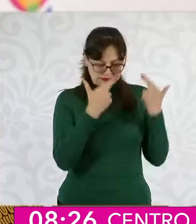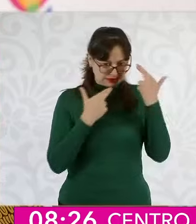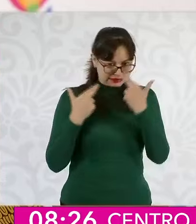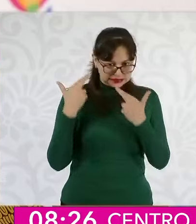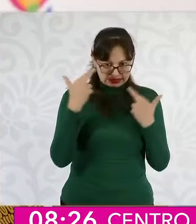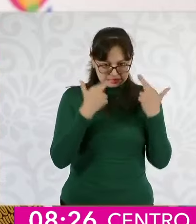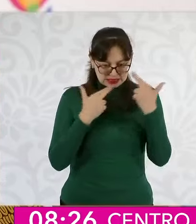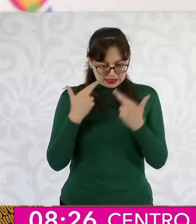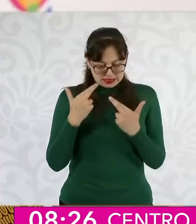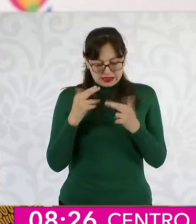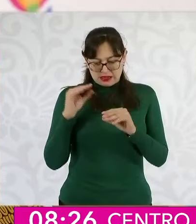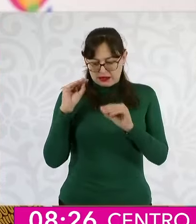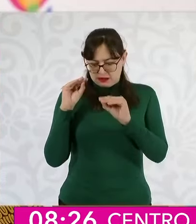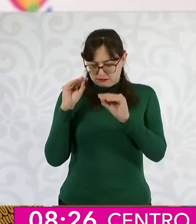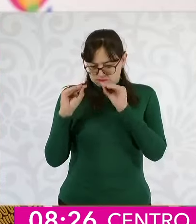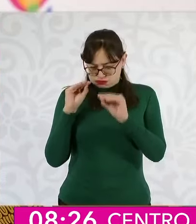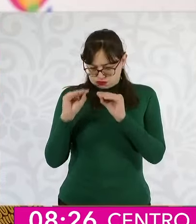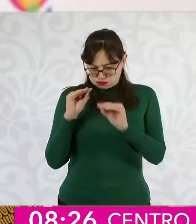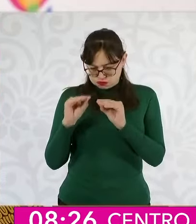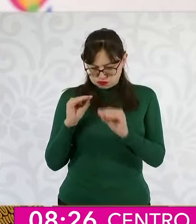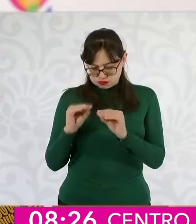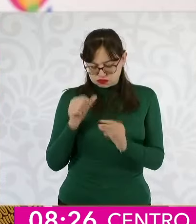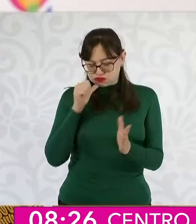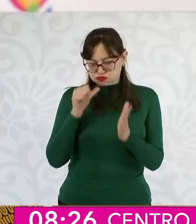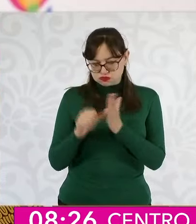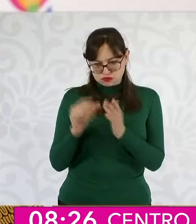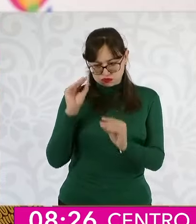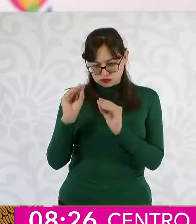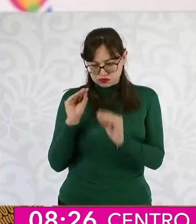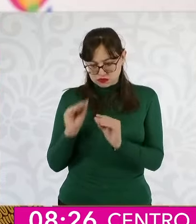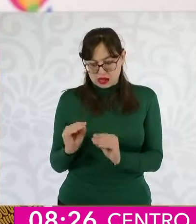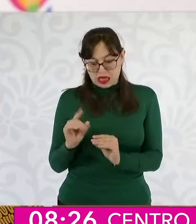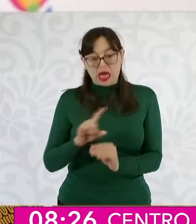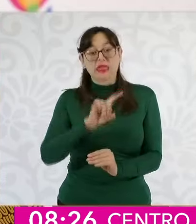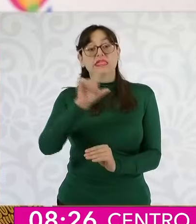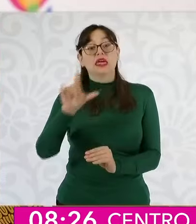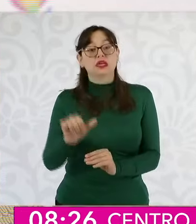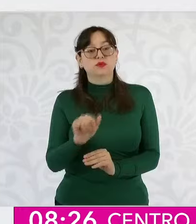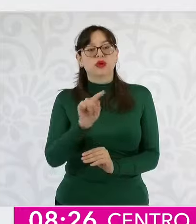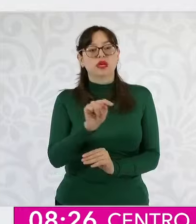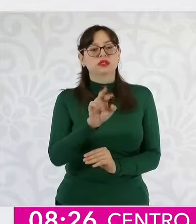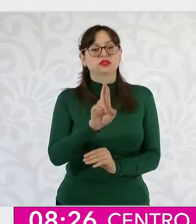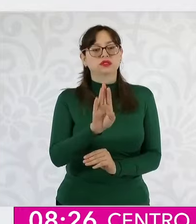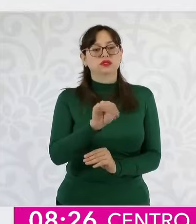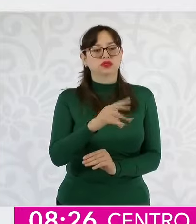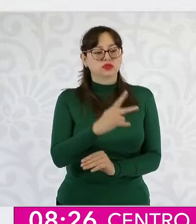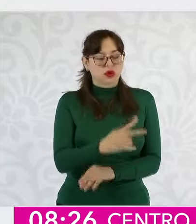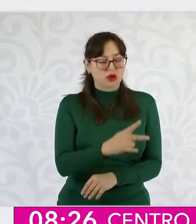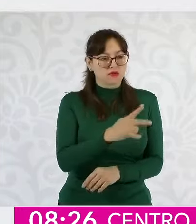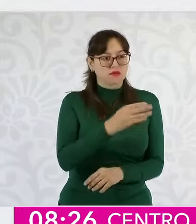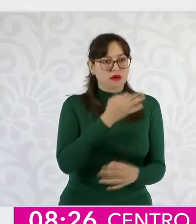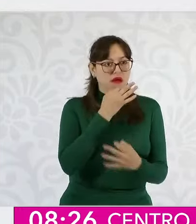de que saliera la declaración del presidente Trump ayer. Entonces, le estamos